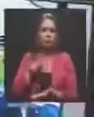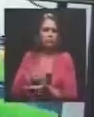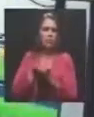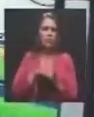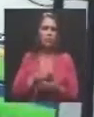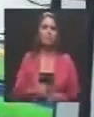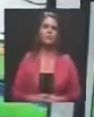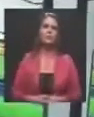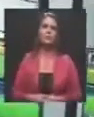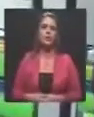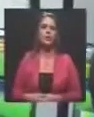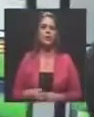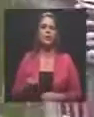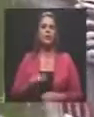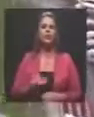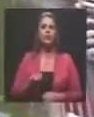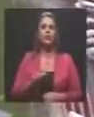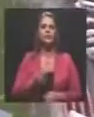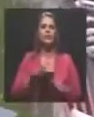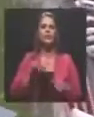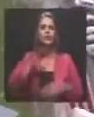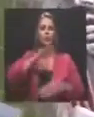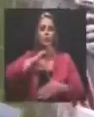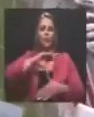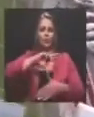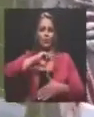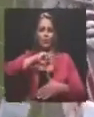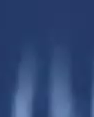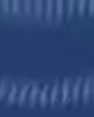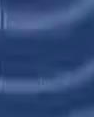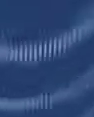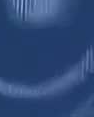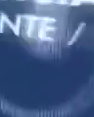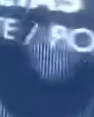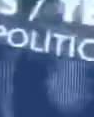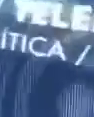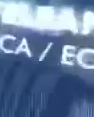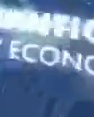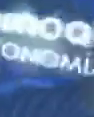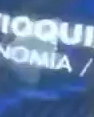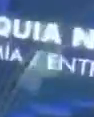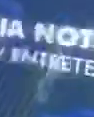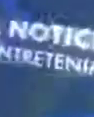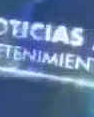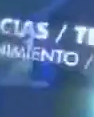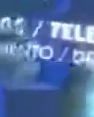Este sistema se implementará en el marco de la Copa Suramericana.